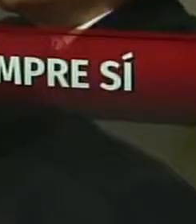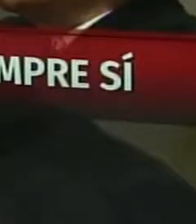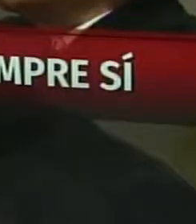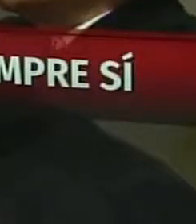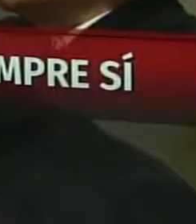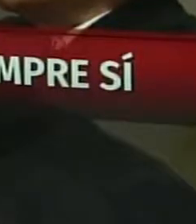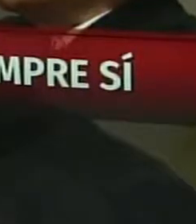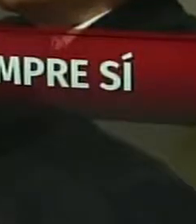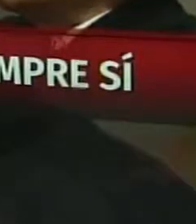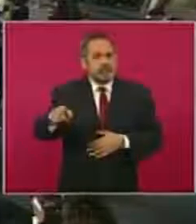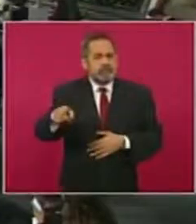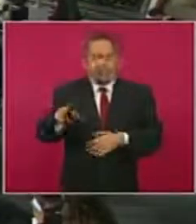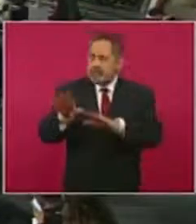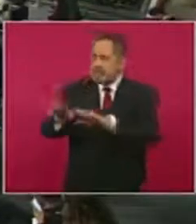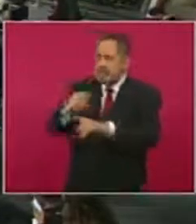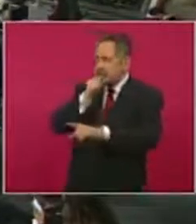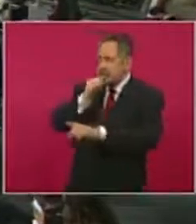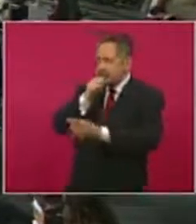alguien se iba a presentar.